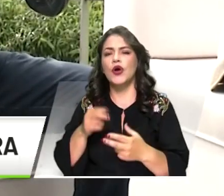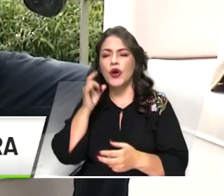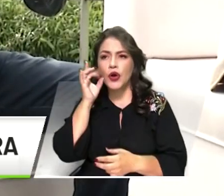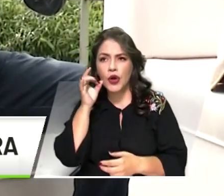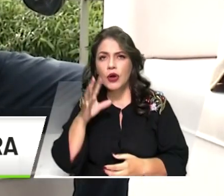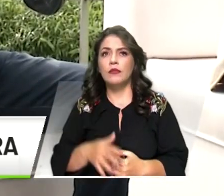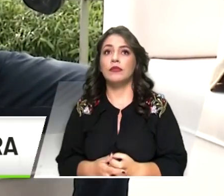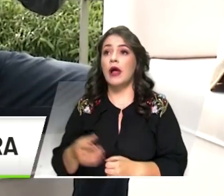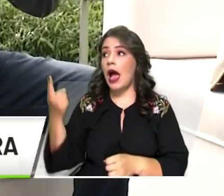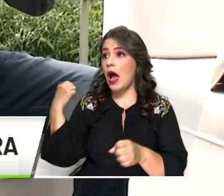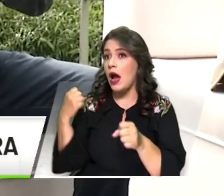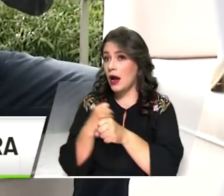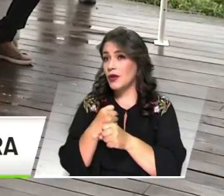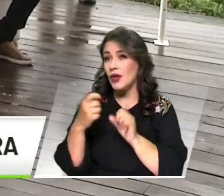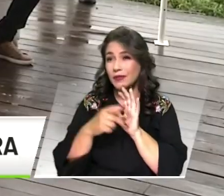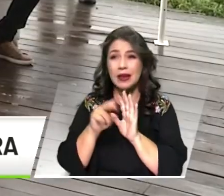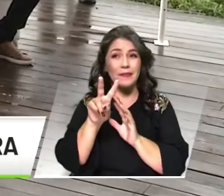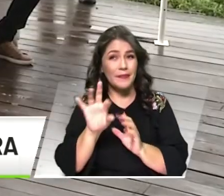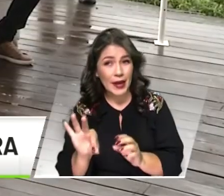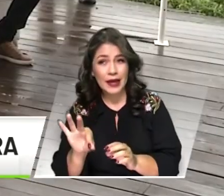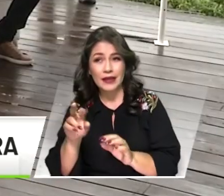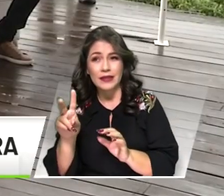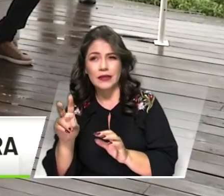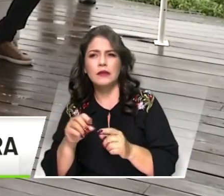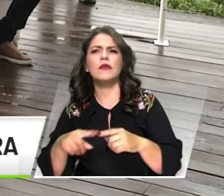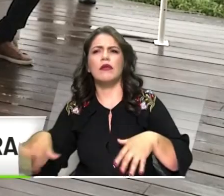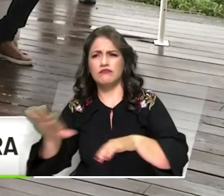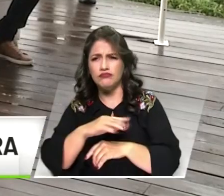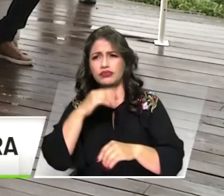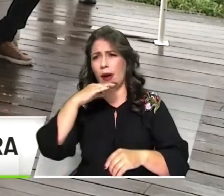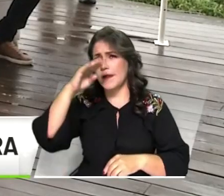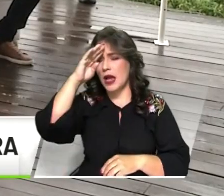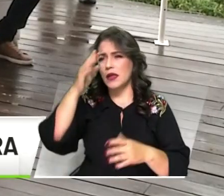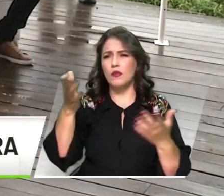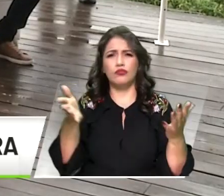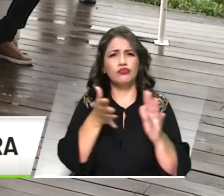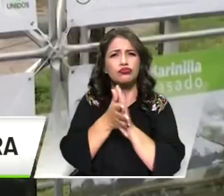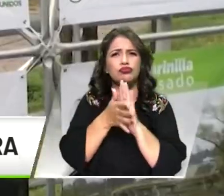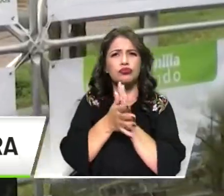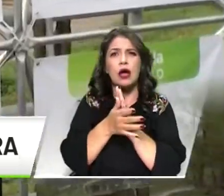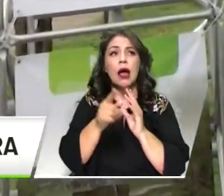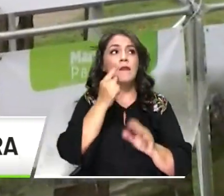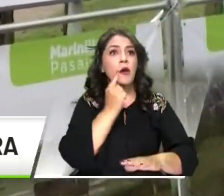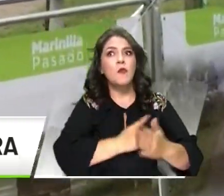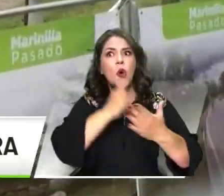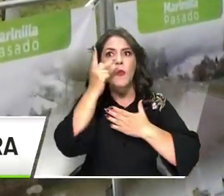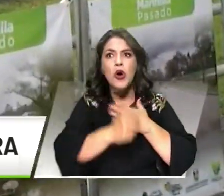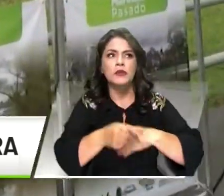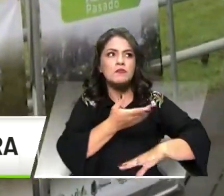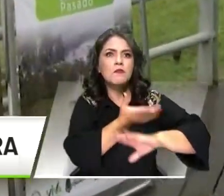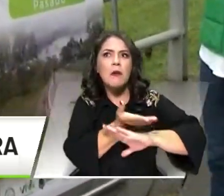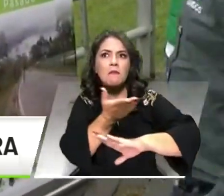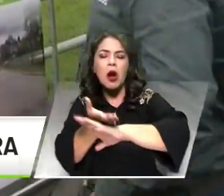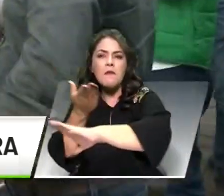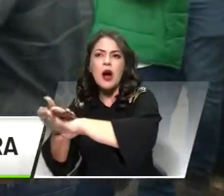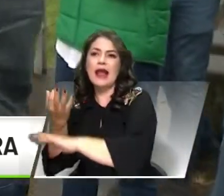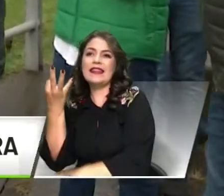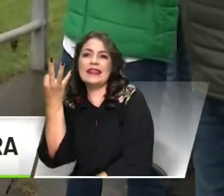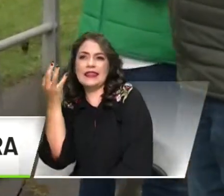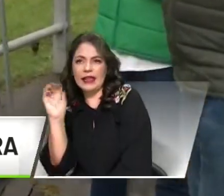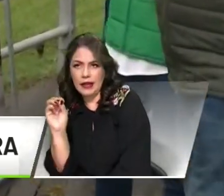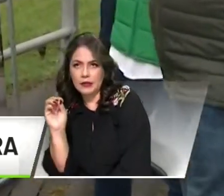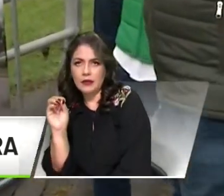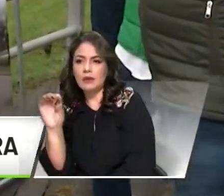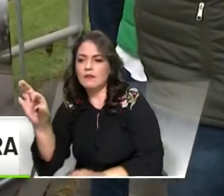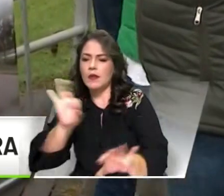gobernación invitó a los municipios a participar del proyecto, que ya fue ejecutado en Medellín. Más de 30 presentaron su interés a la Secretaría de Infraestructura Departamental y